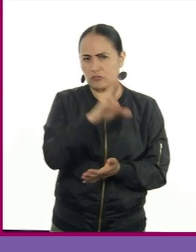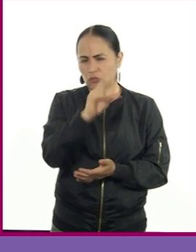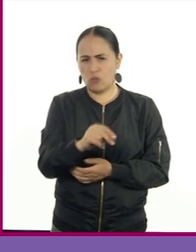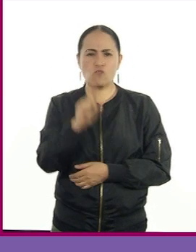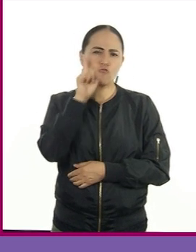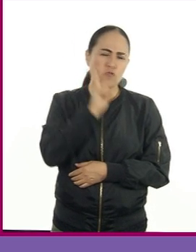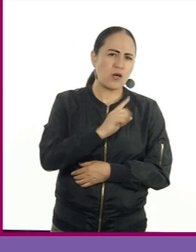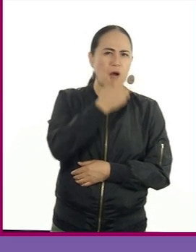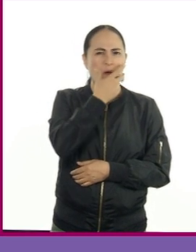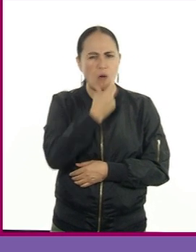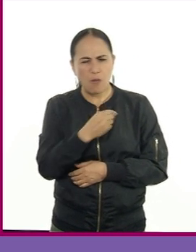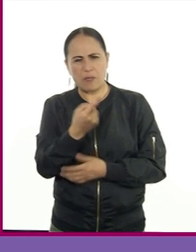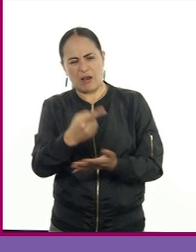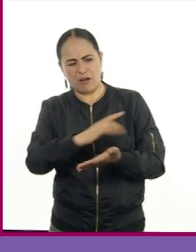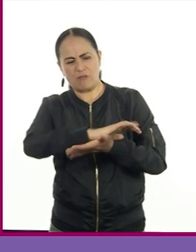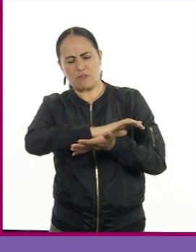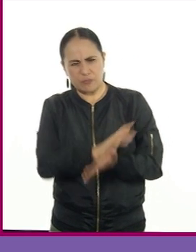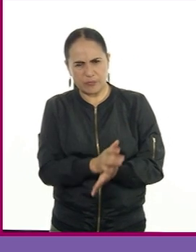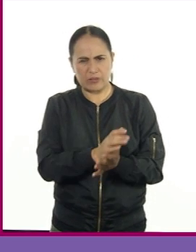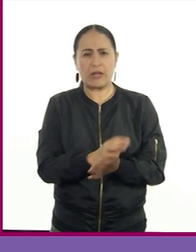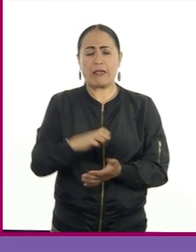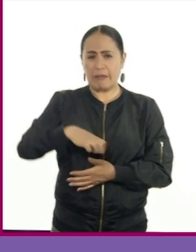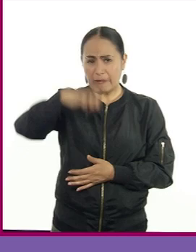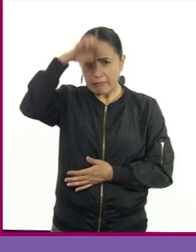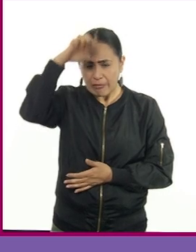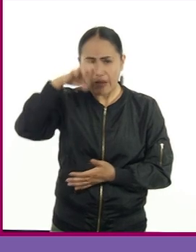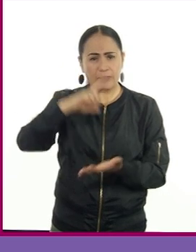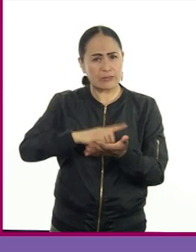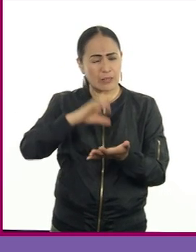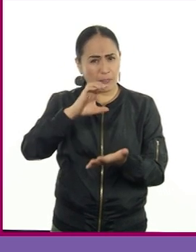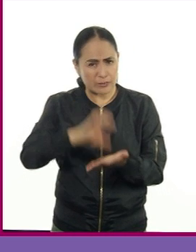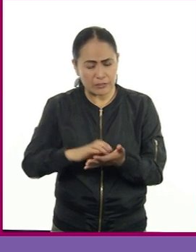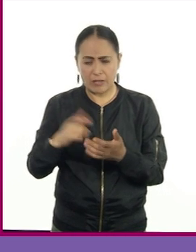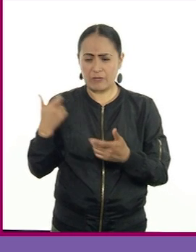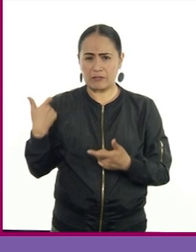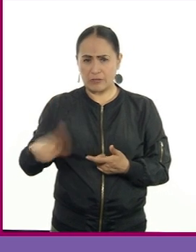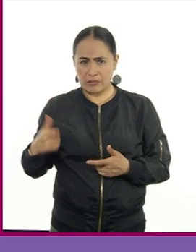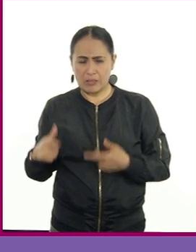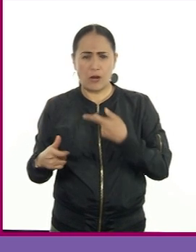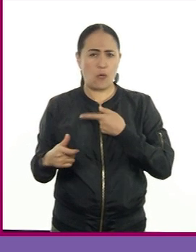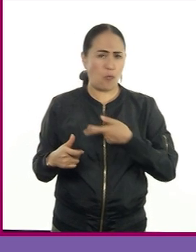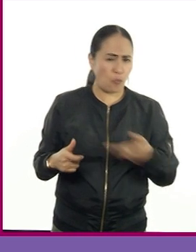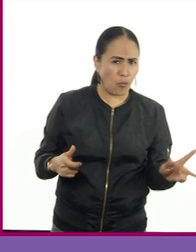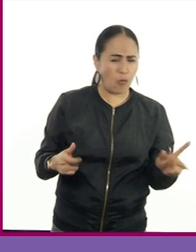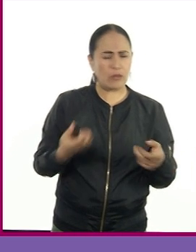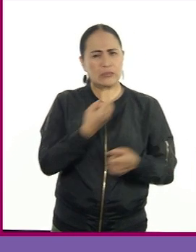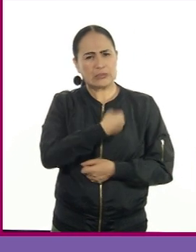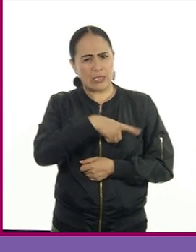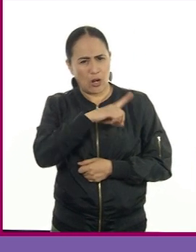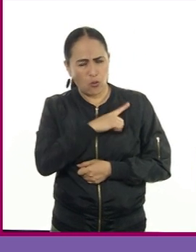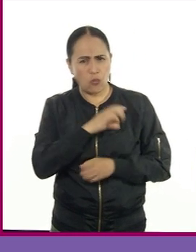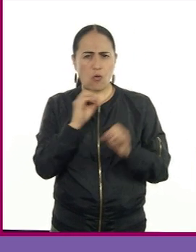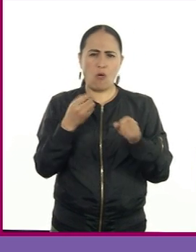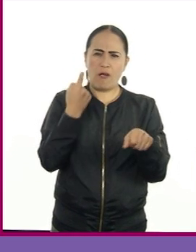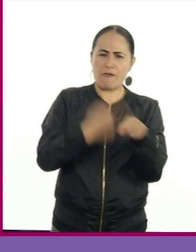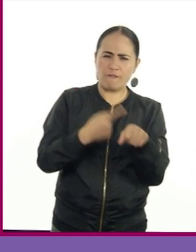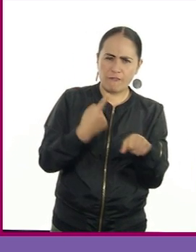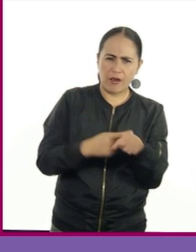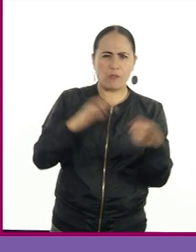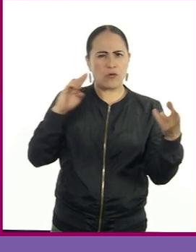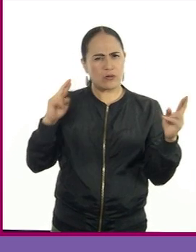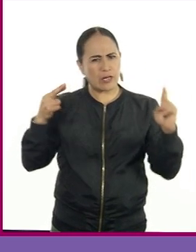edad, las discapacidades, la condición social, las condiciones de salud, la